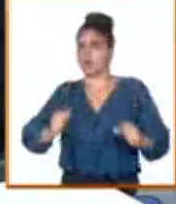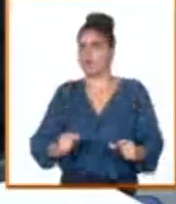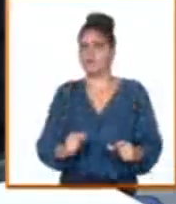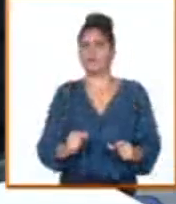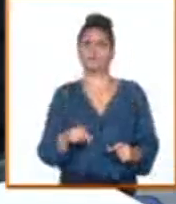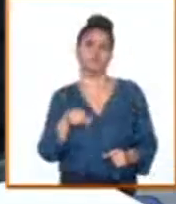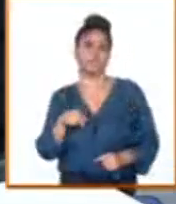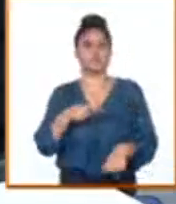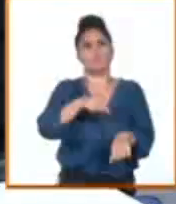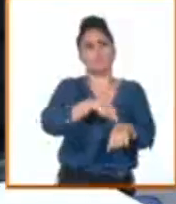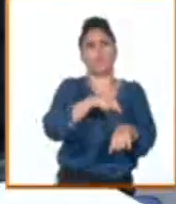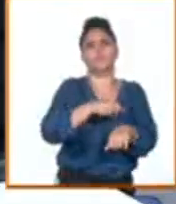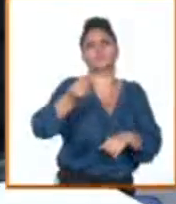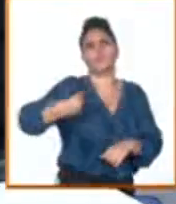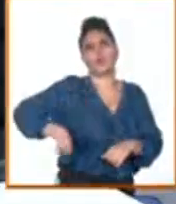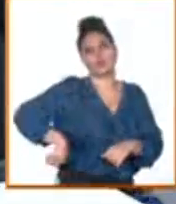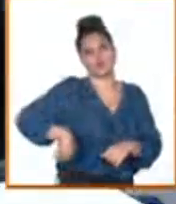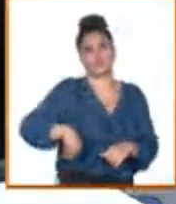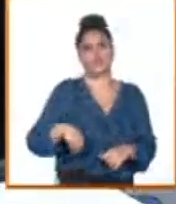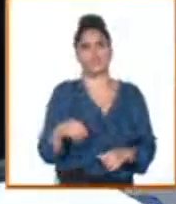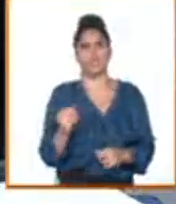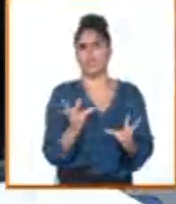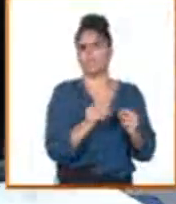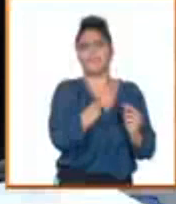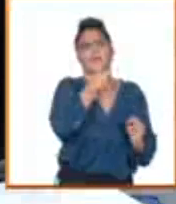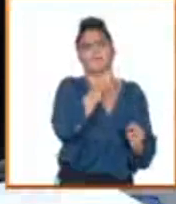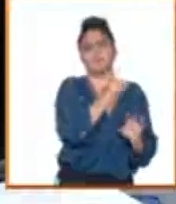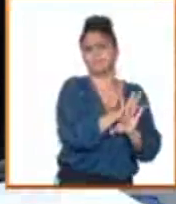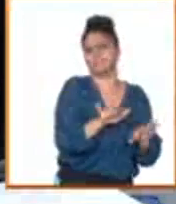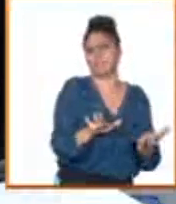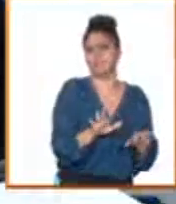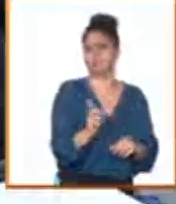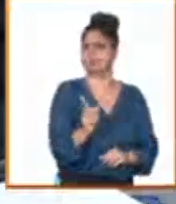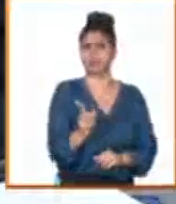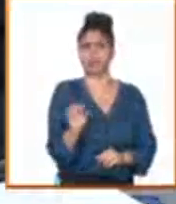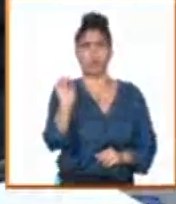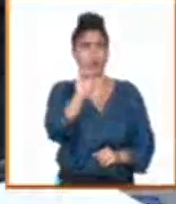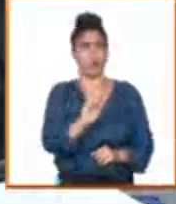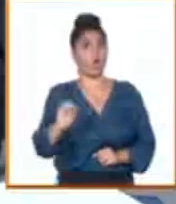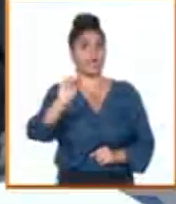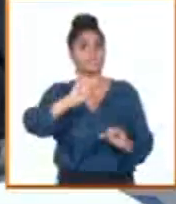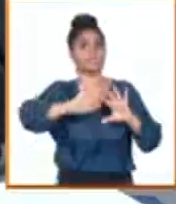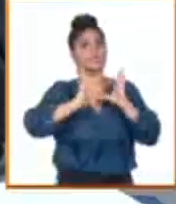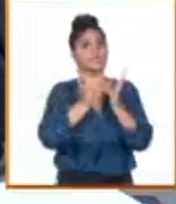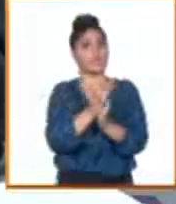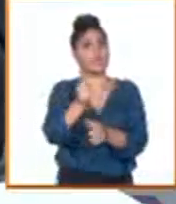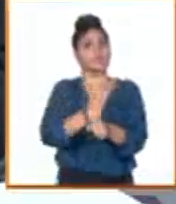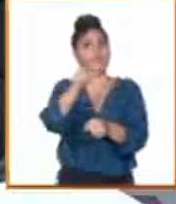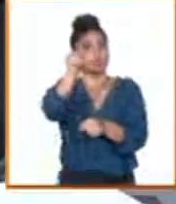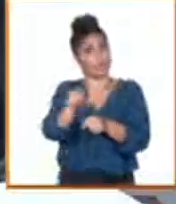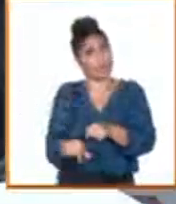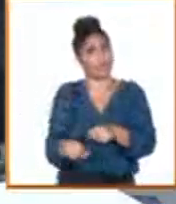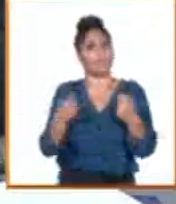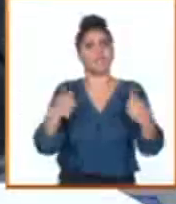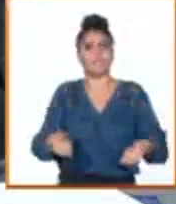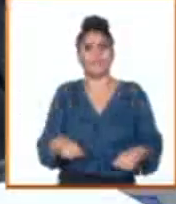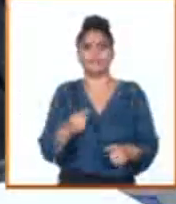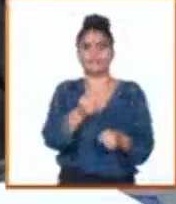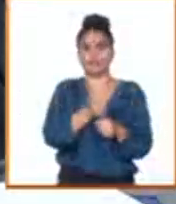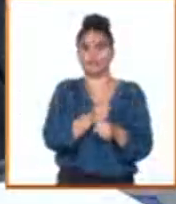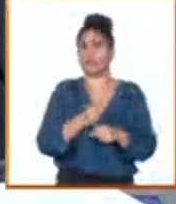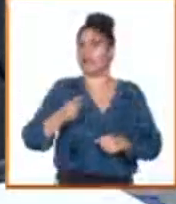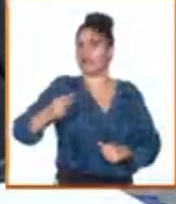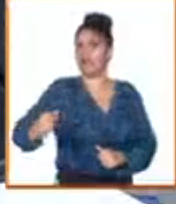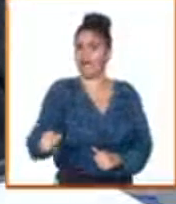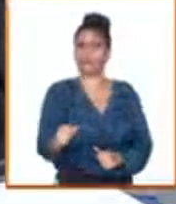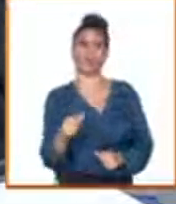oportunidad. Pero no es solo para los periodistas. Estamos hablando que en el ámbito organizacional se le está diciendo a las fuentes de información: usted tiene que